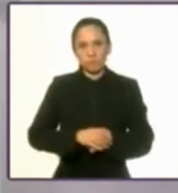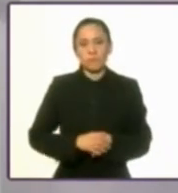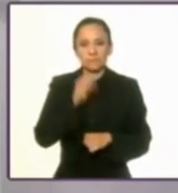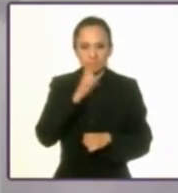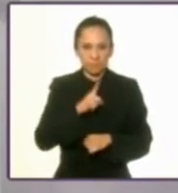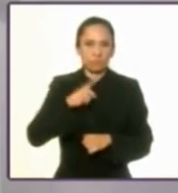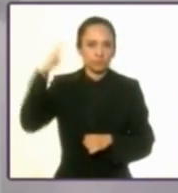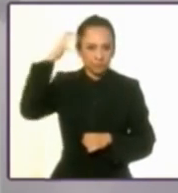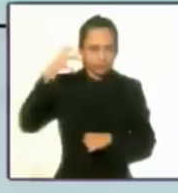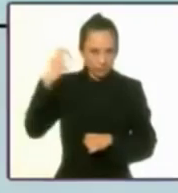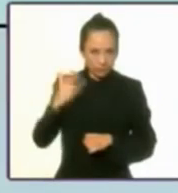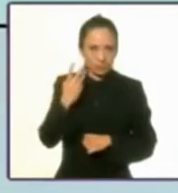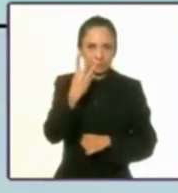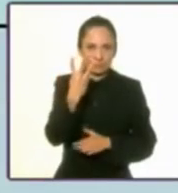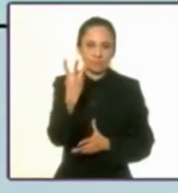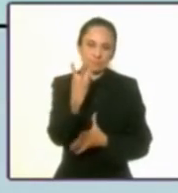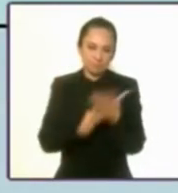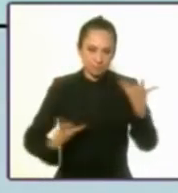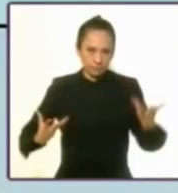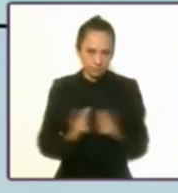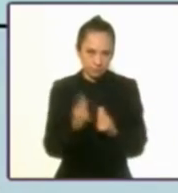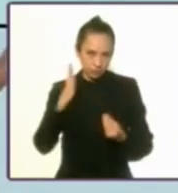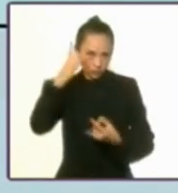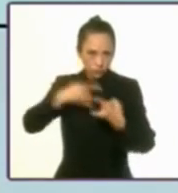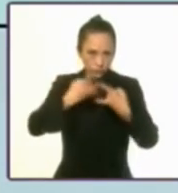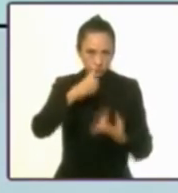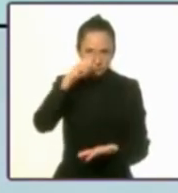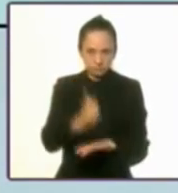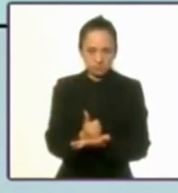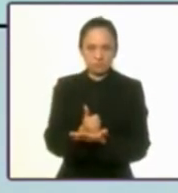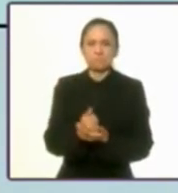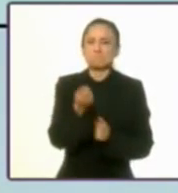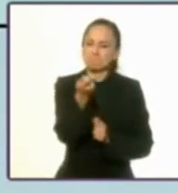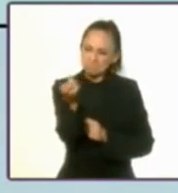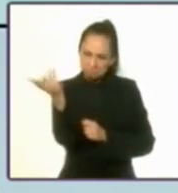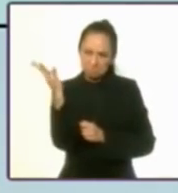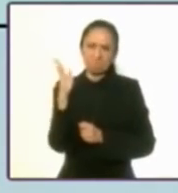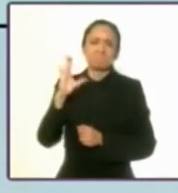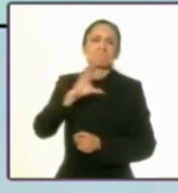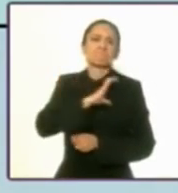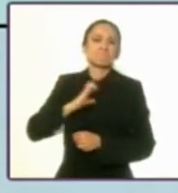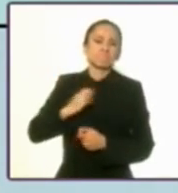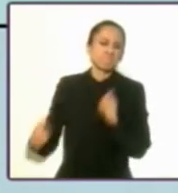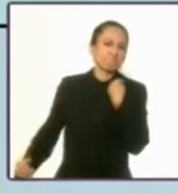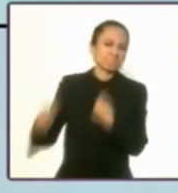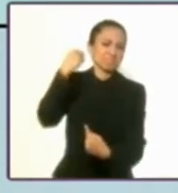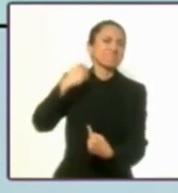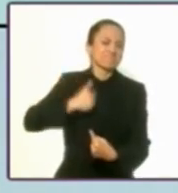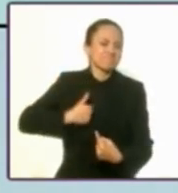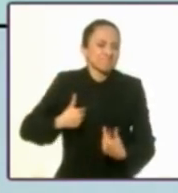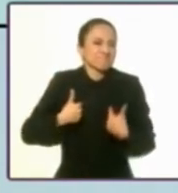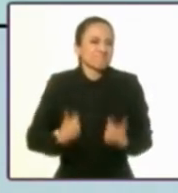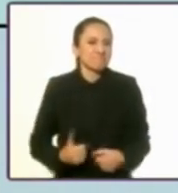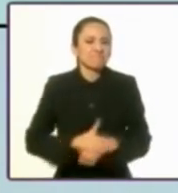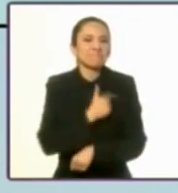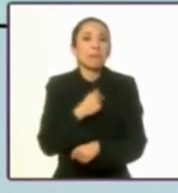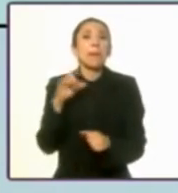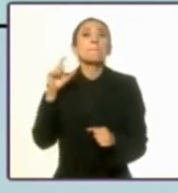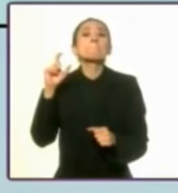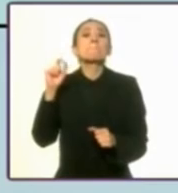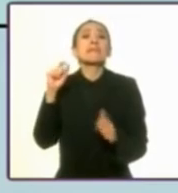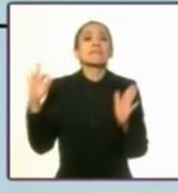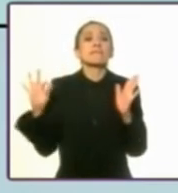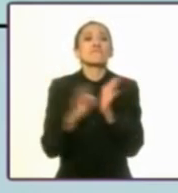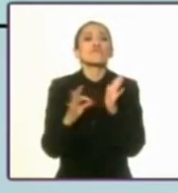historia empiezo el ataque de los candidatos a mi persona estamos 20 puntos arriba en las encuestas